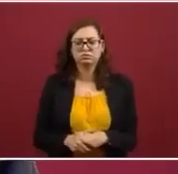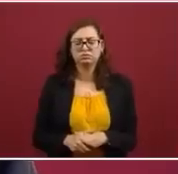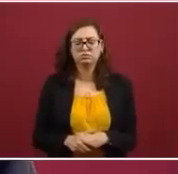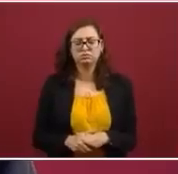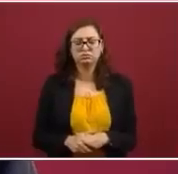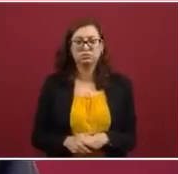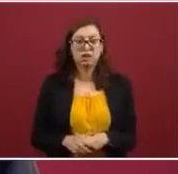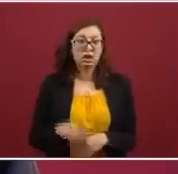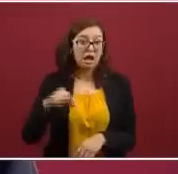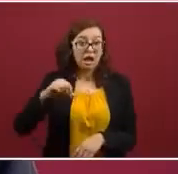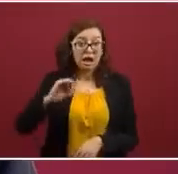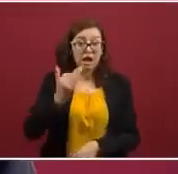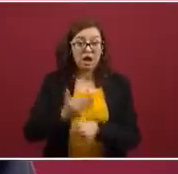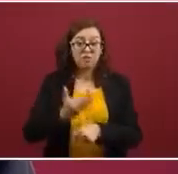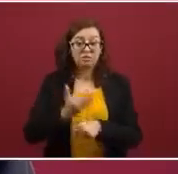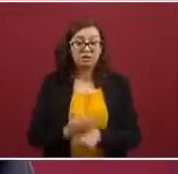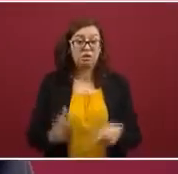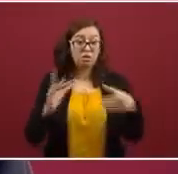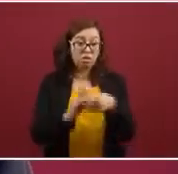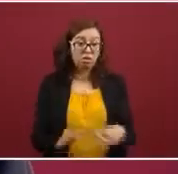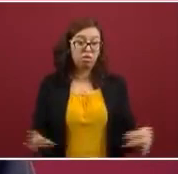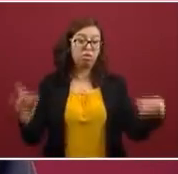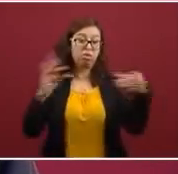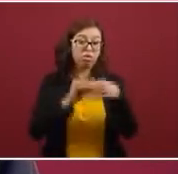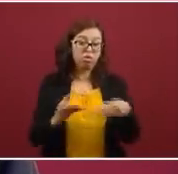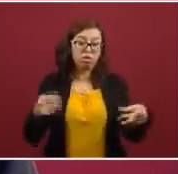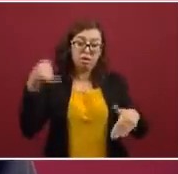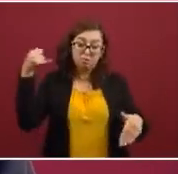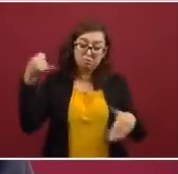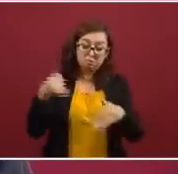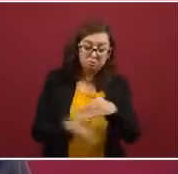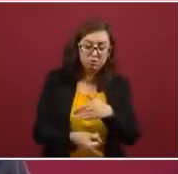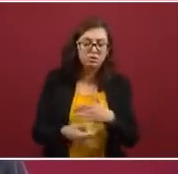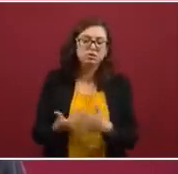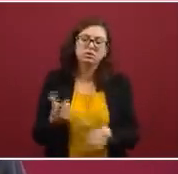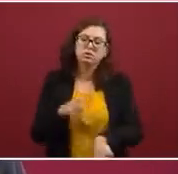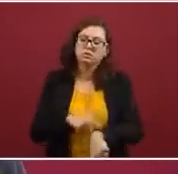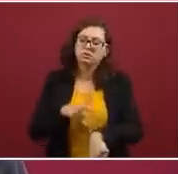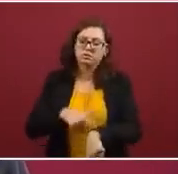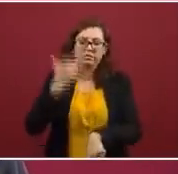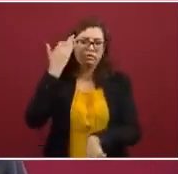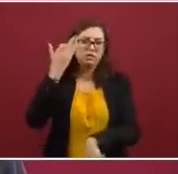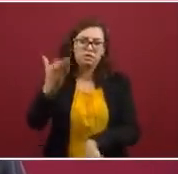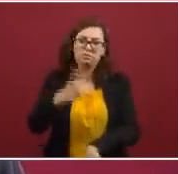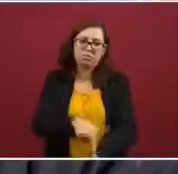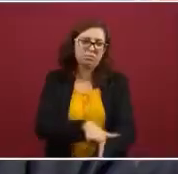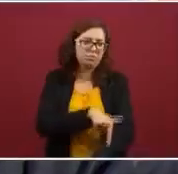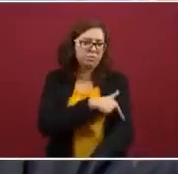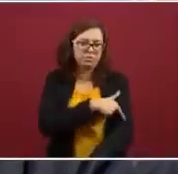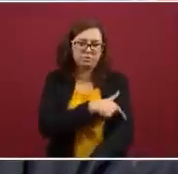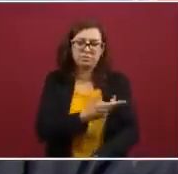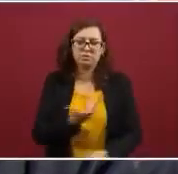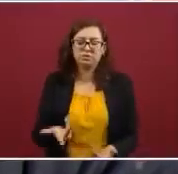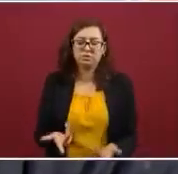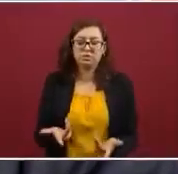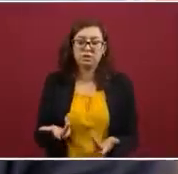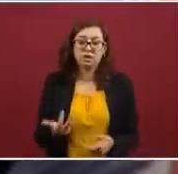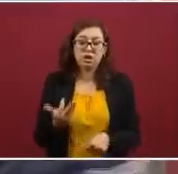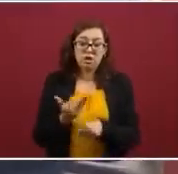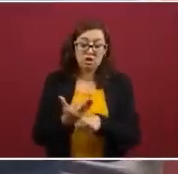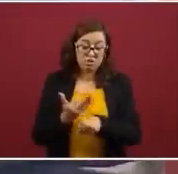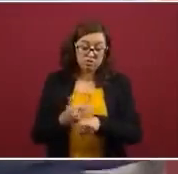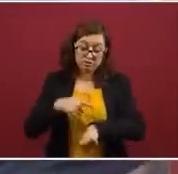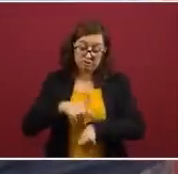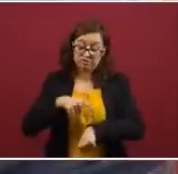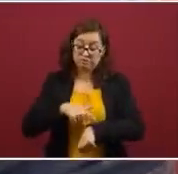especifica más porque no nos daría el tiempo. Como ya se nos está terminando también